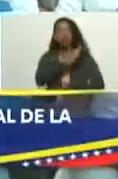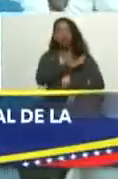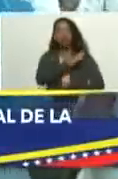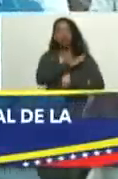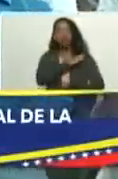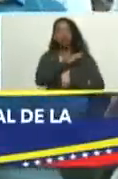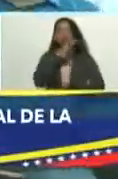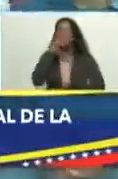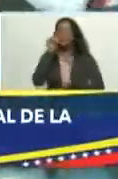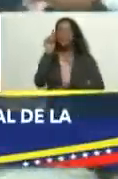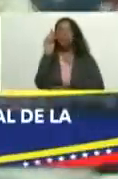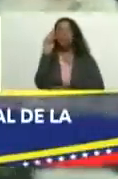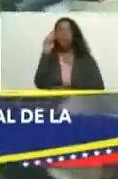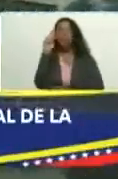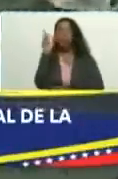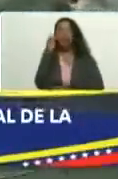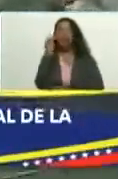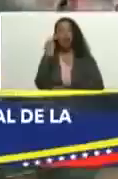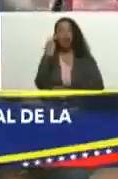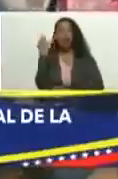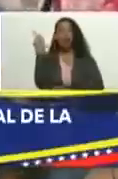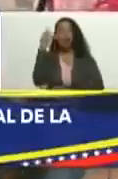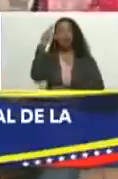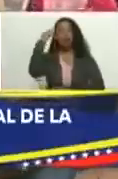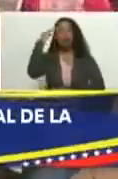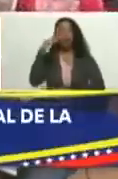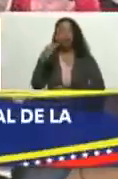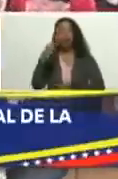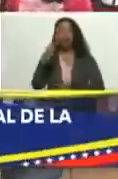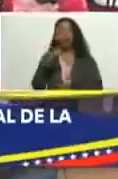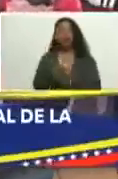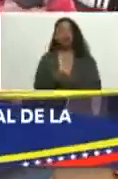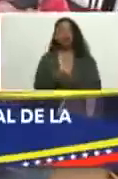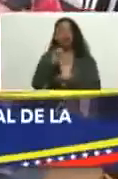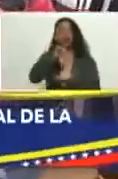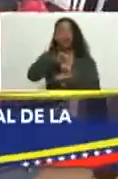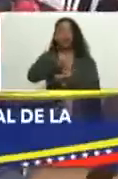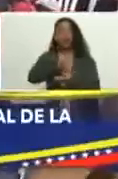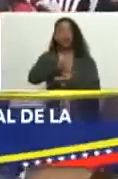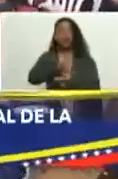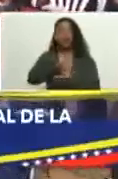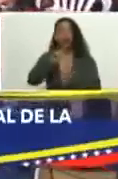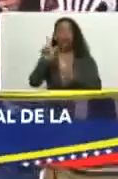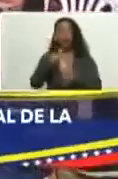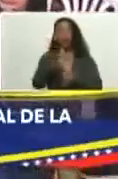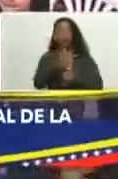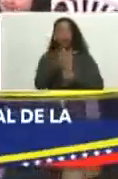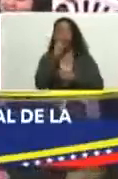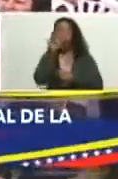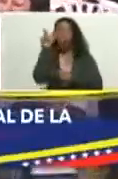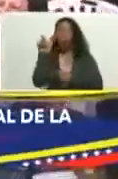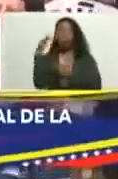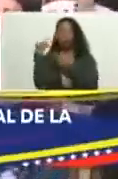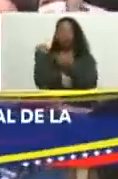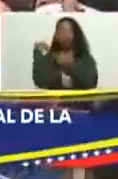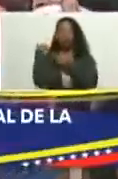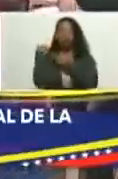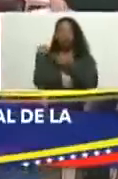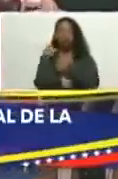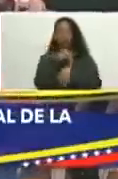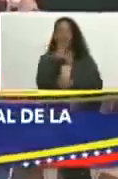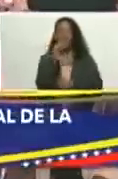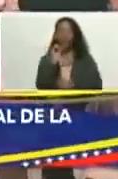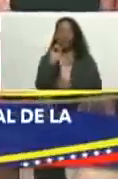Murga Batista, comandante de la Red y Central, al general de división Bustamante Pernía, comandante de la SODI